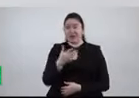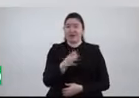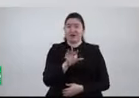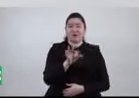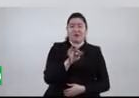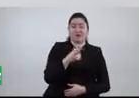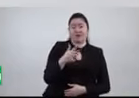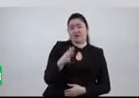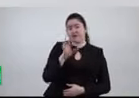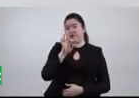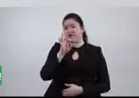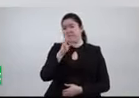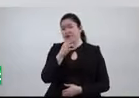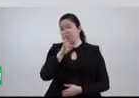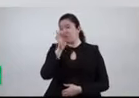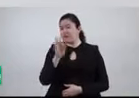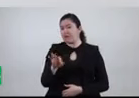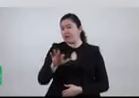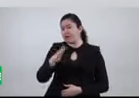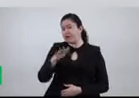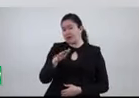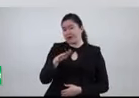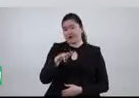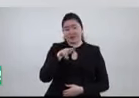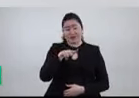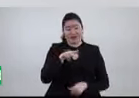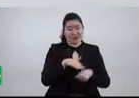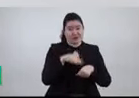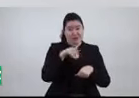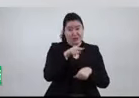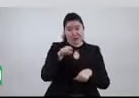45-50% de todos los adultos de 18 y más.